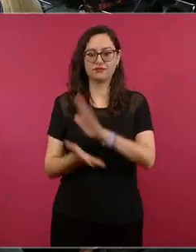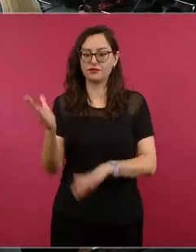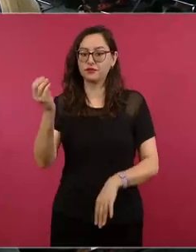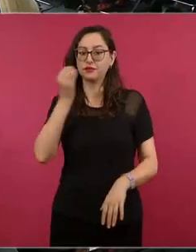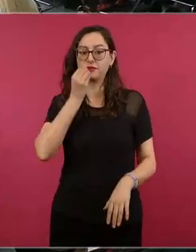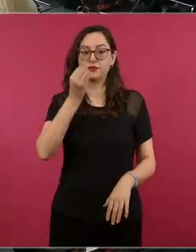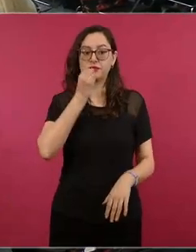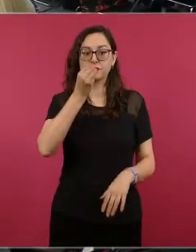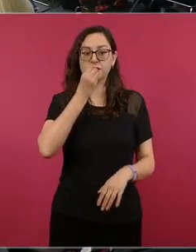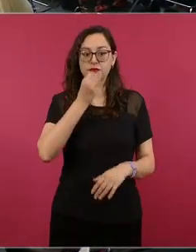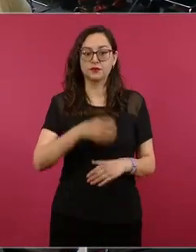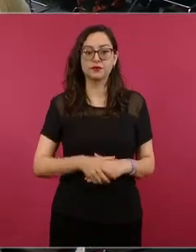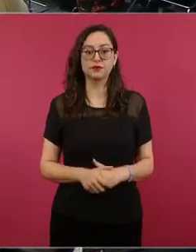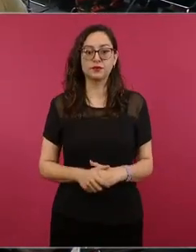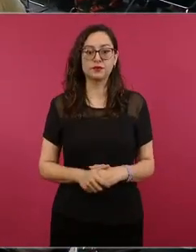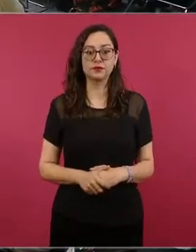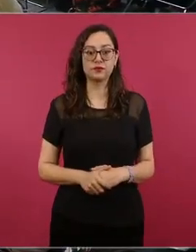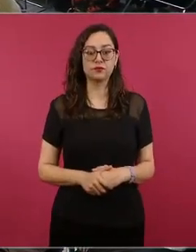Finalmente.